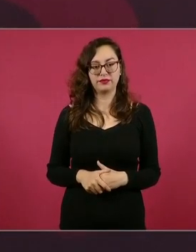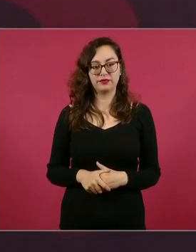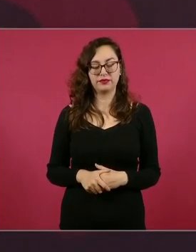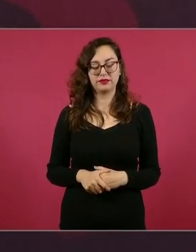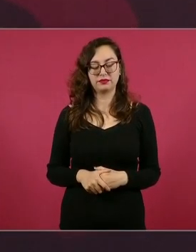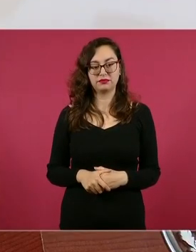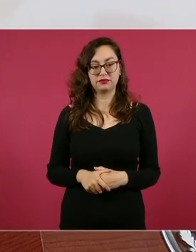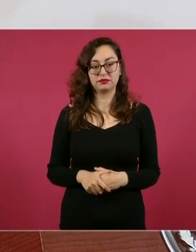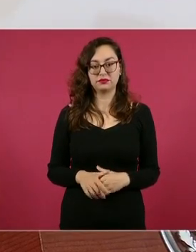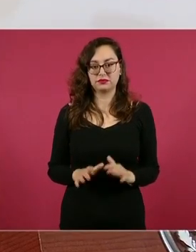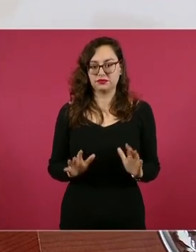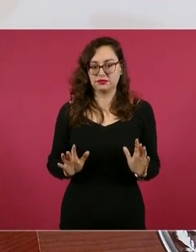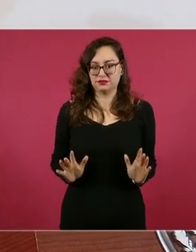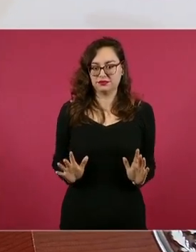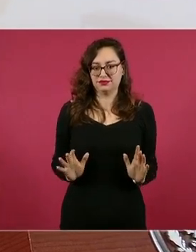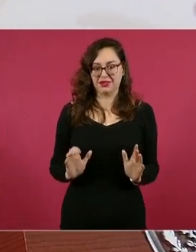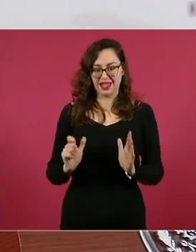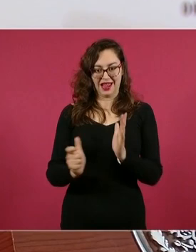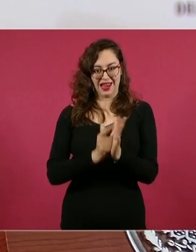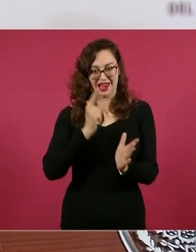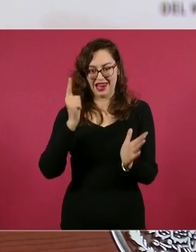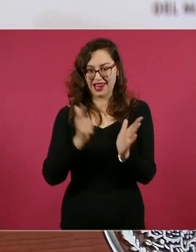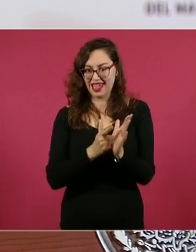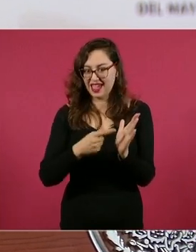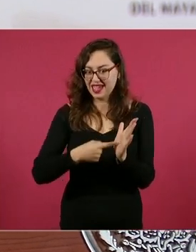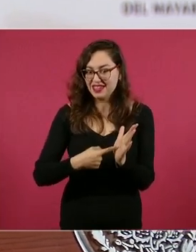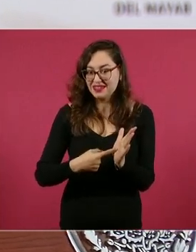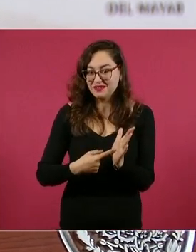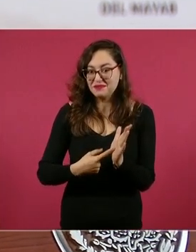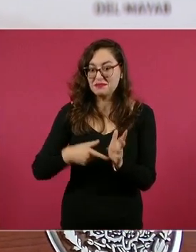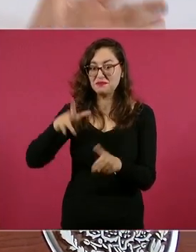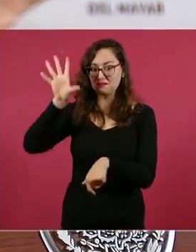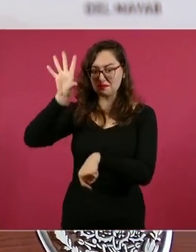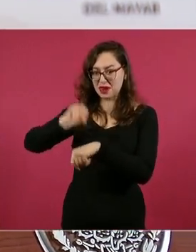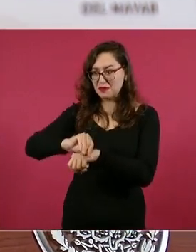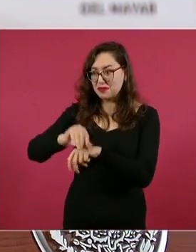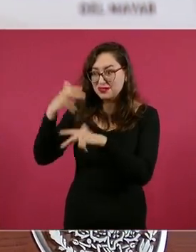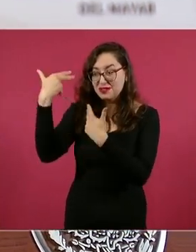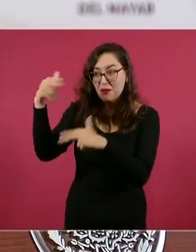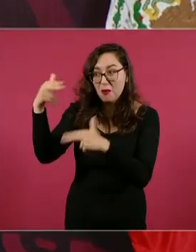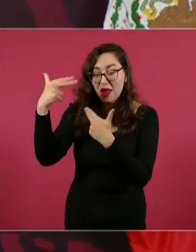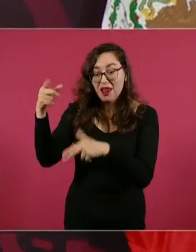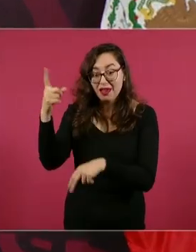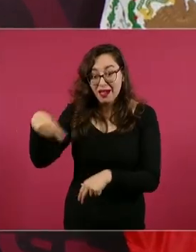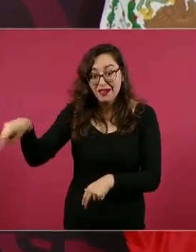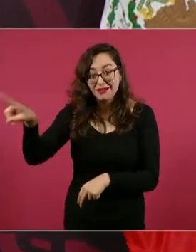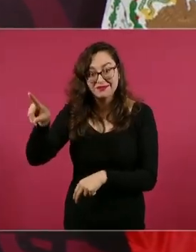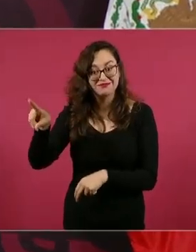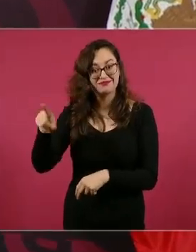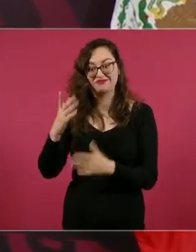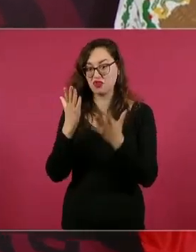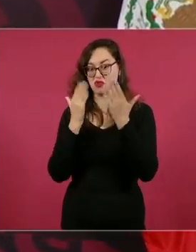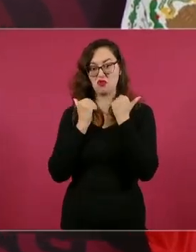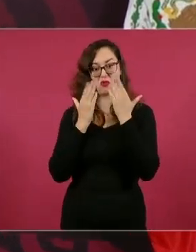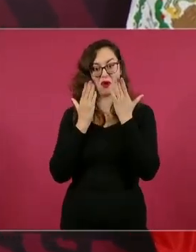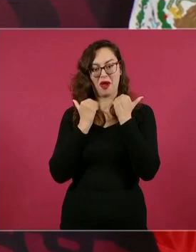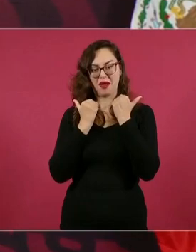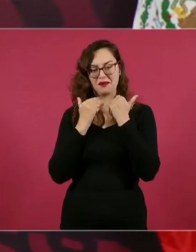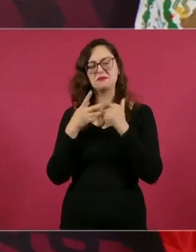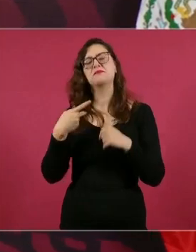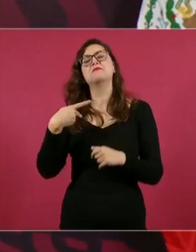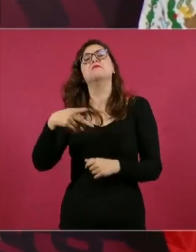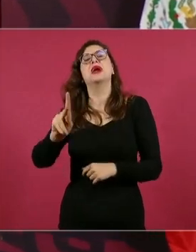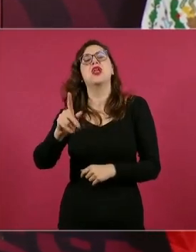pueden hacerlo legalmente yo digo sí están a su derechos